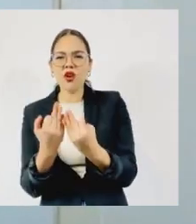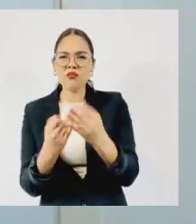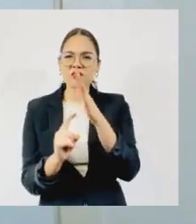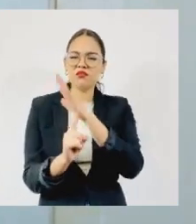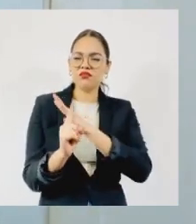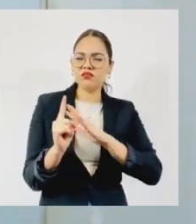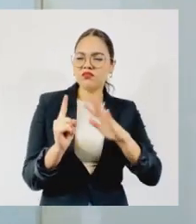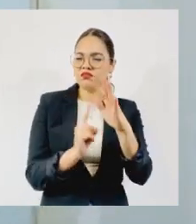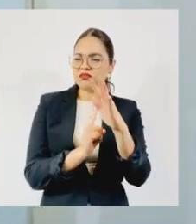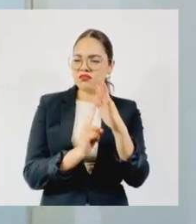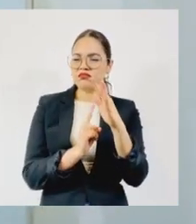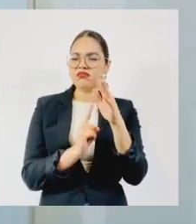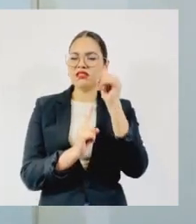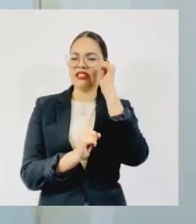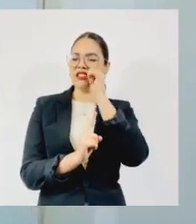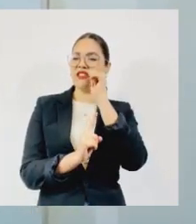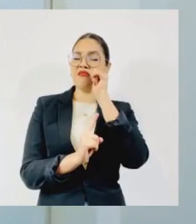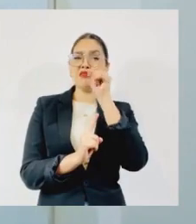siempre